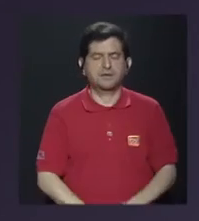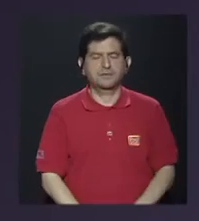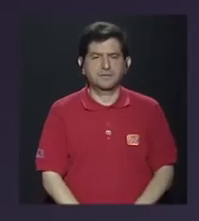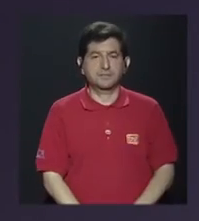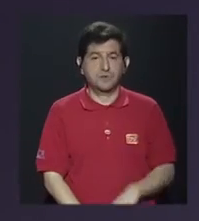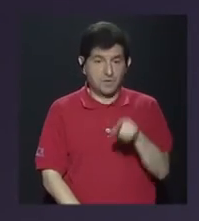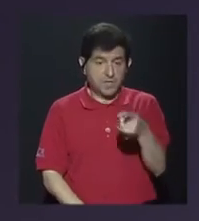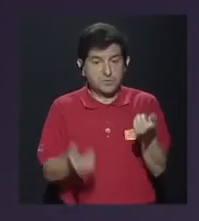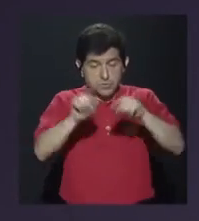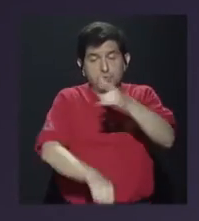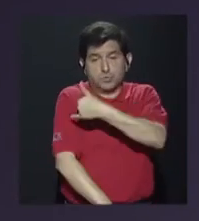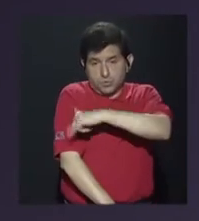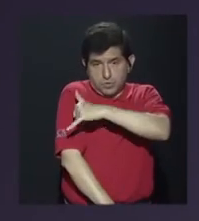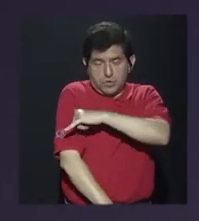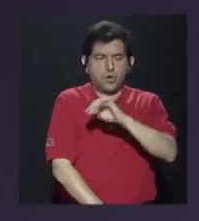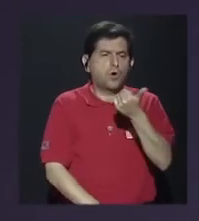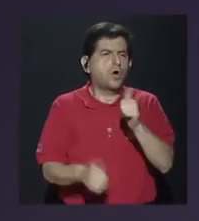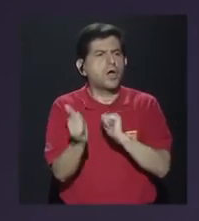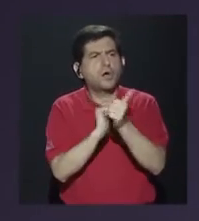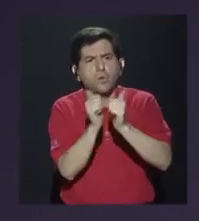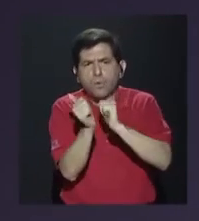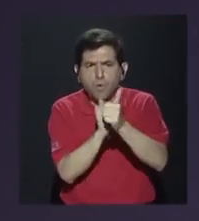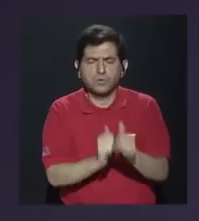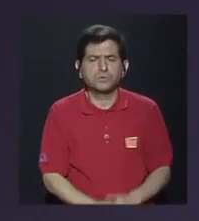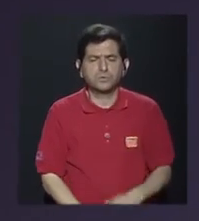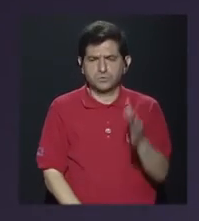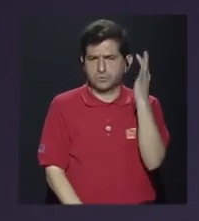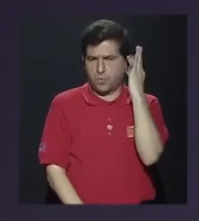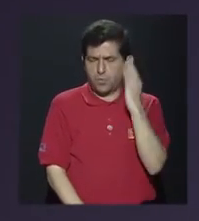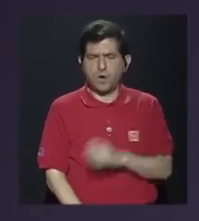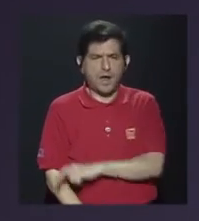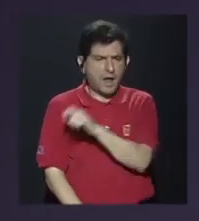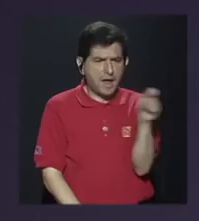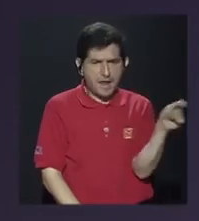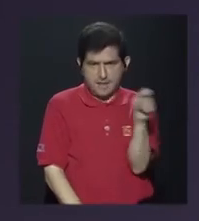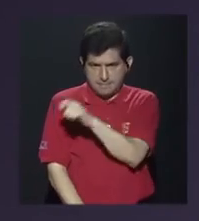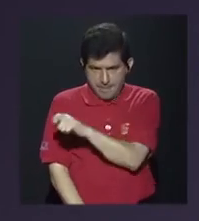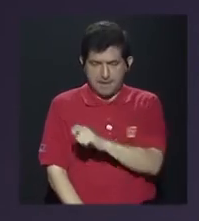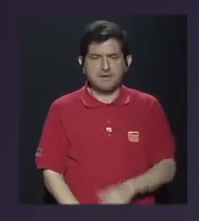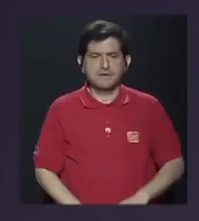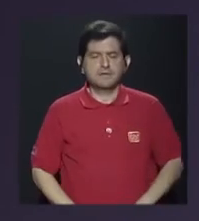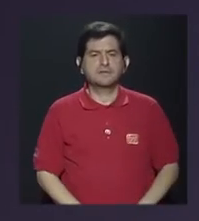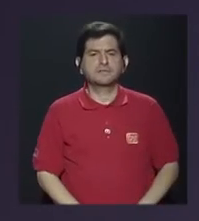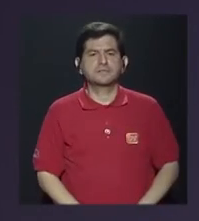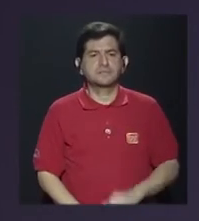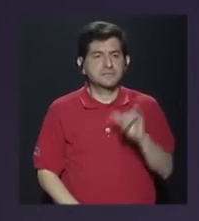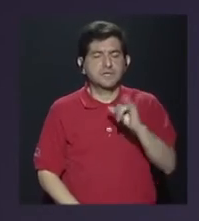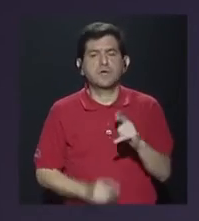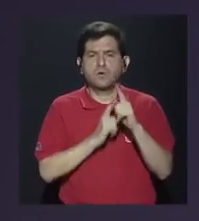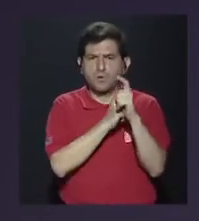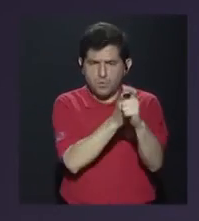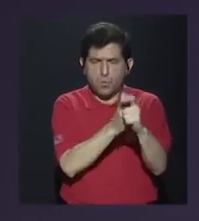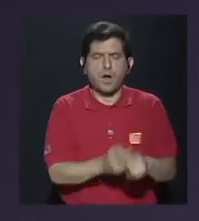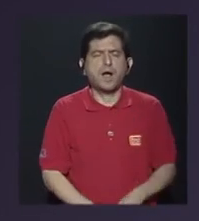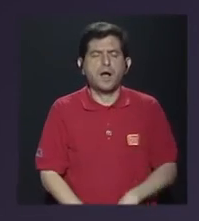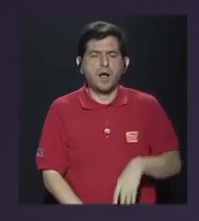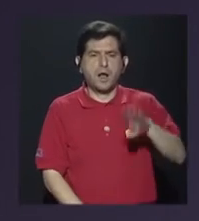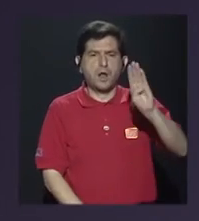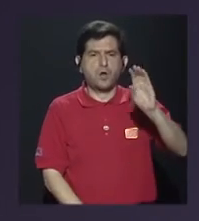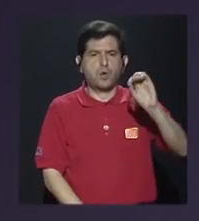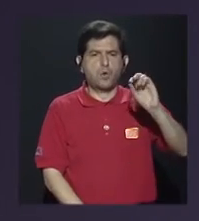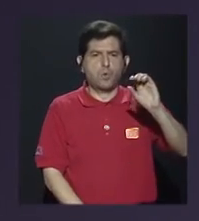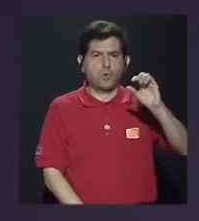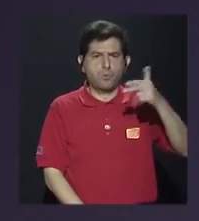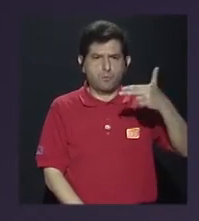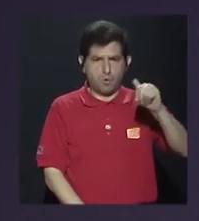otras disciplinas deportivas, tenemos mujeres que están practicando tenis de campo, atletismo, bochas, golfbol, tenis